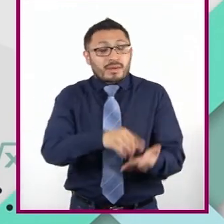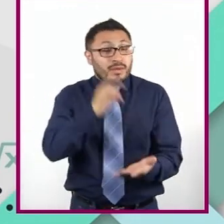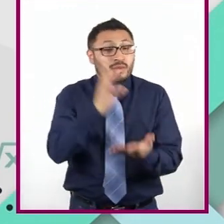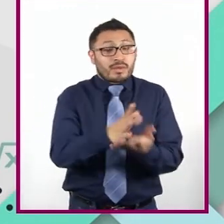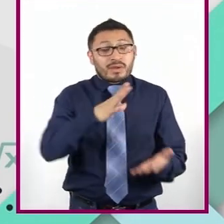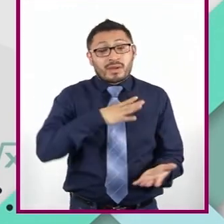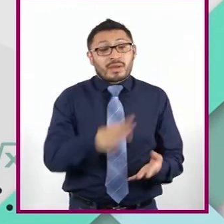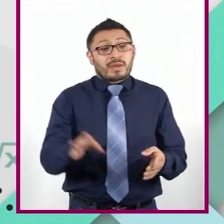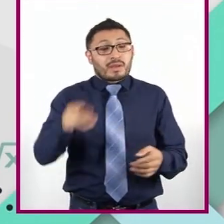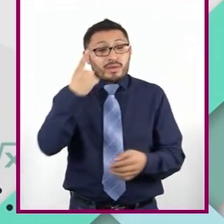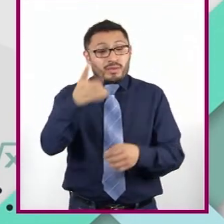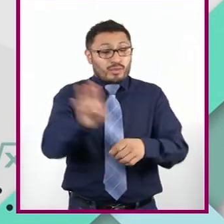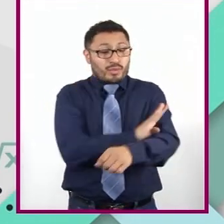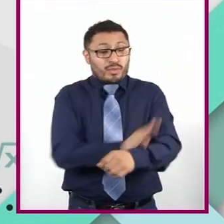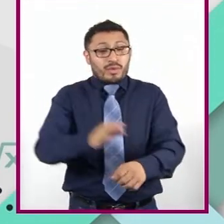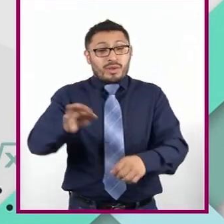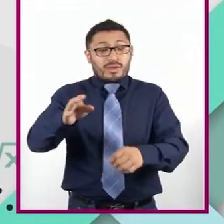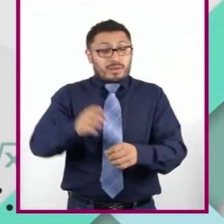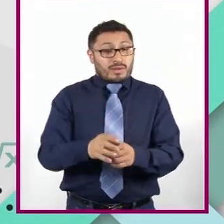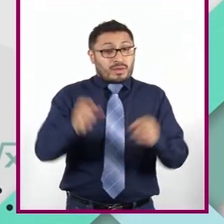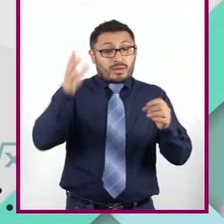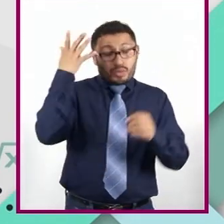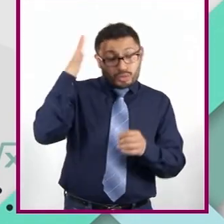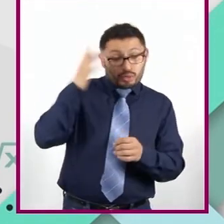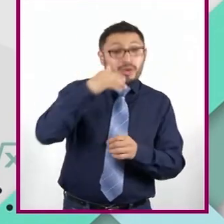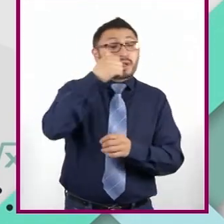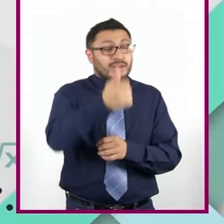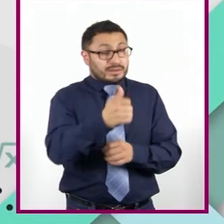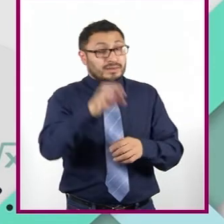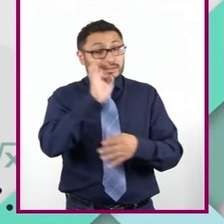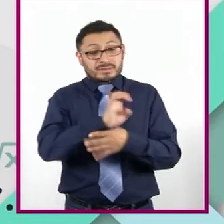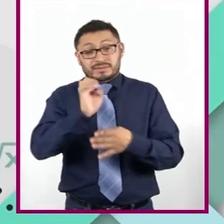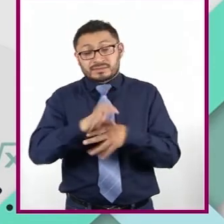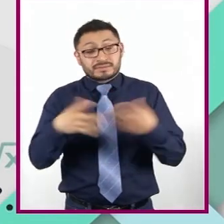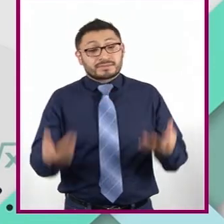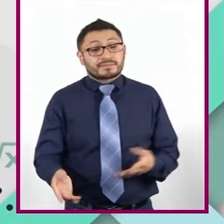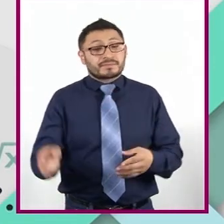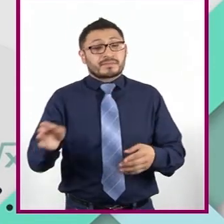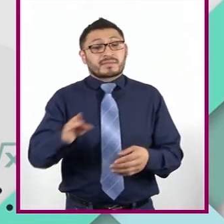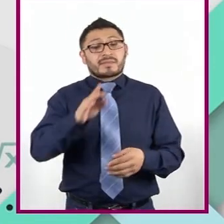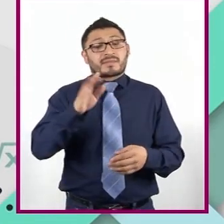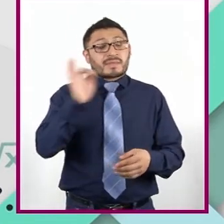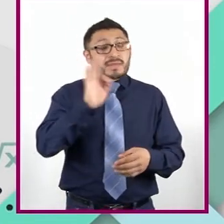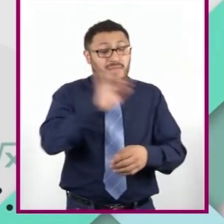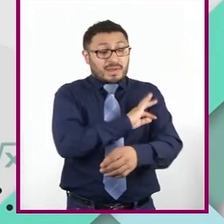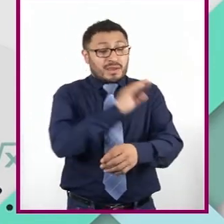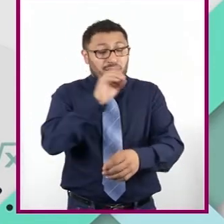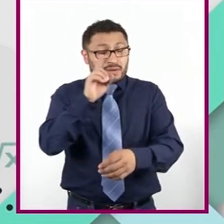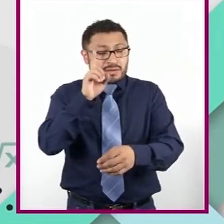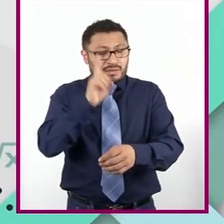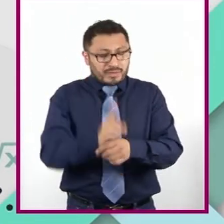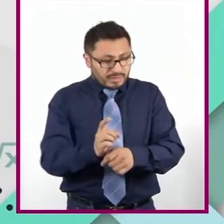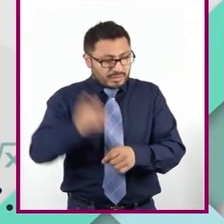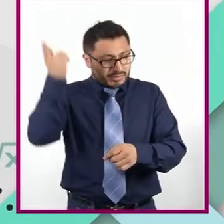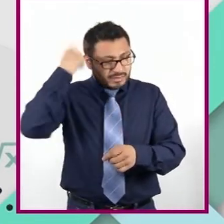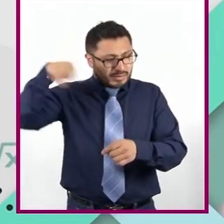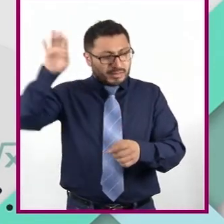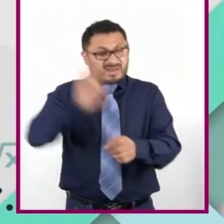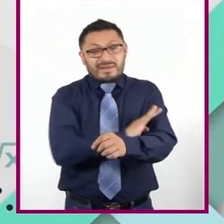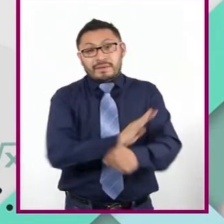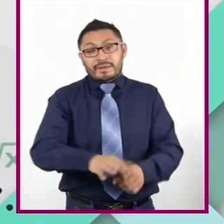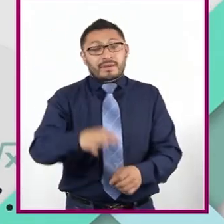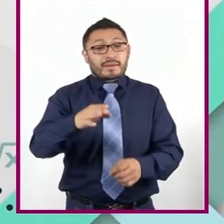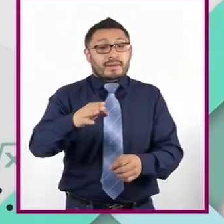aparece un evento favorable para Sol y 6. Por lo tanto, la probabilidad teórica es un evento